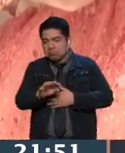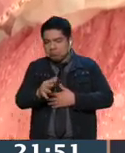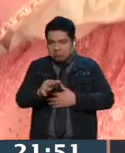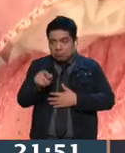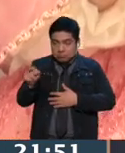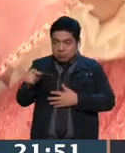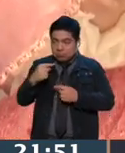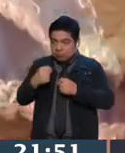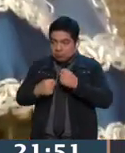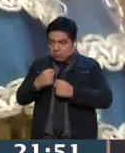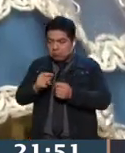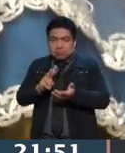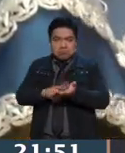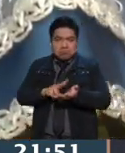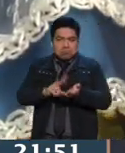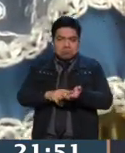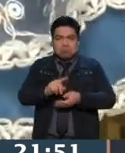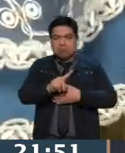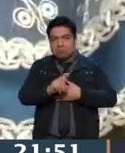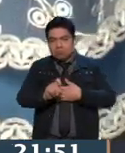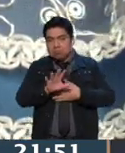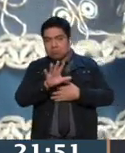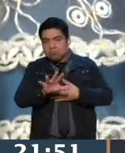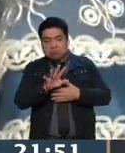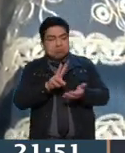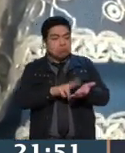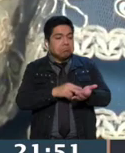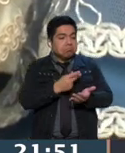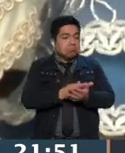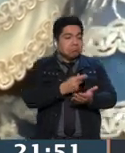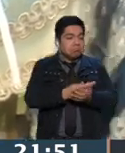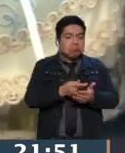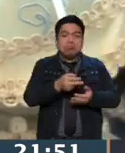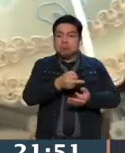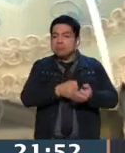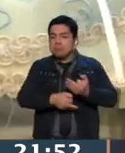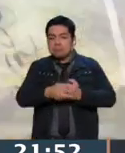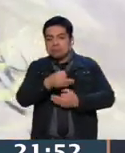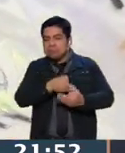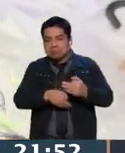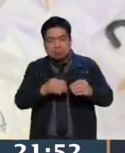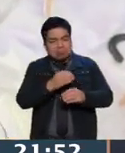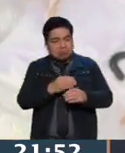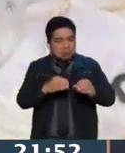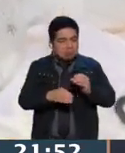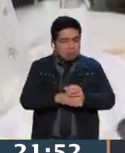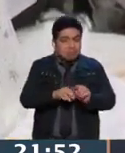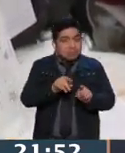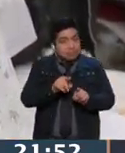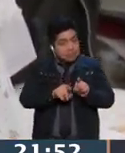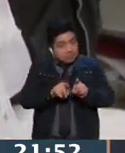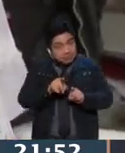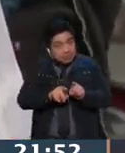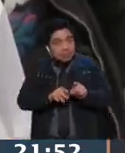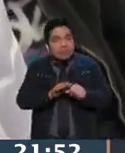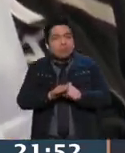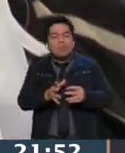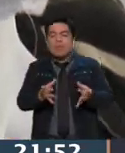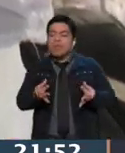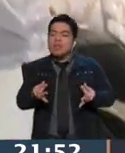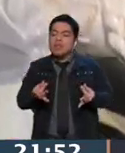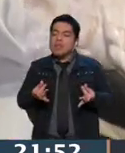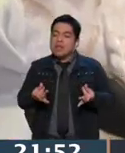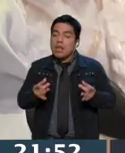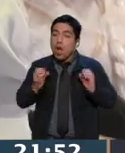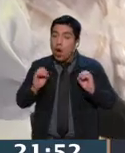este lugar puede costar desde 150 pesos con todos los accesorios. Todo depende de la calidad y el